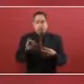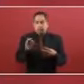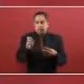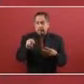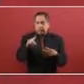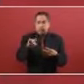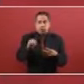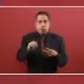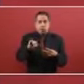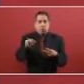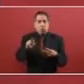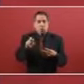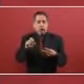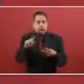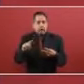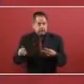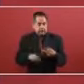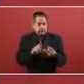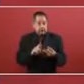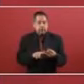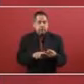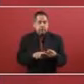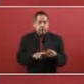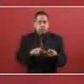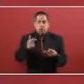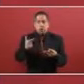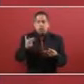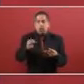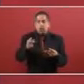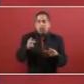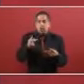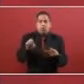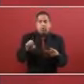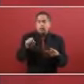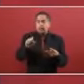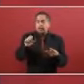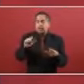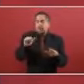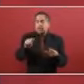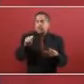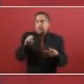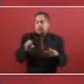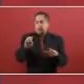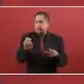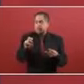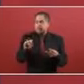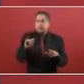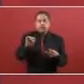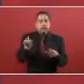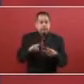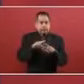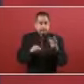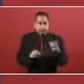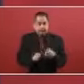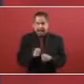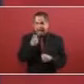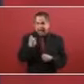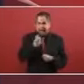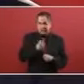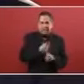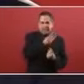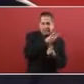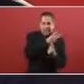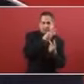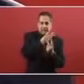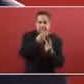Fernando Juárez y Guadalupe Escalante Benítez. Estas son las